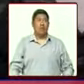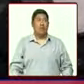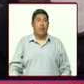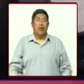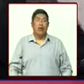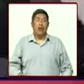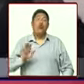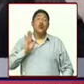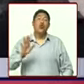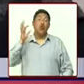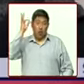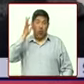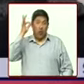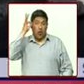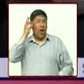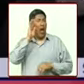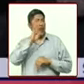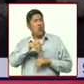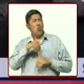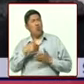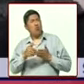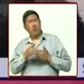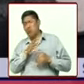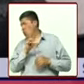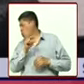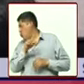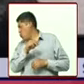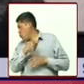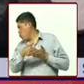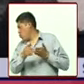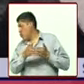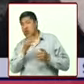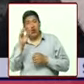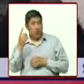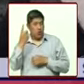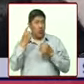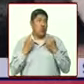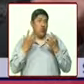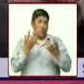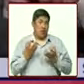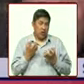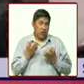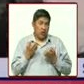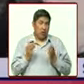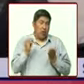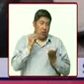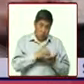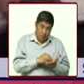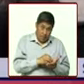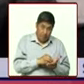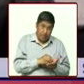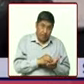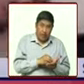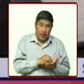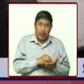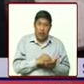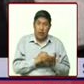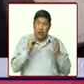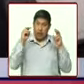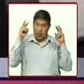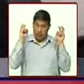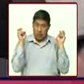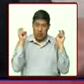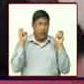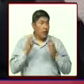La fiscalía quiere minimizar el hecho y solamente quiere lo acaratulado, la